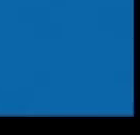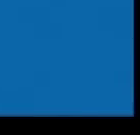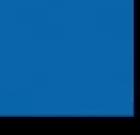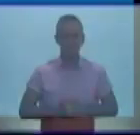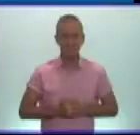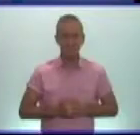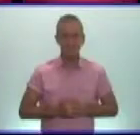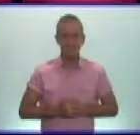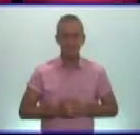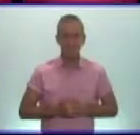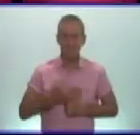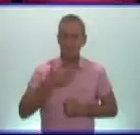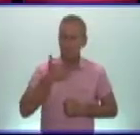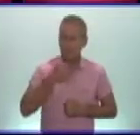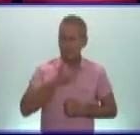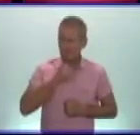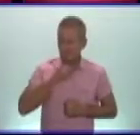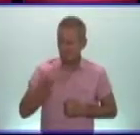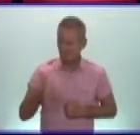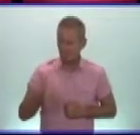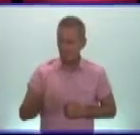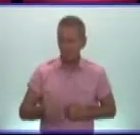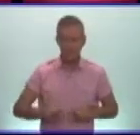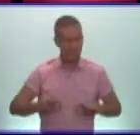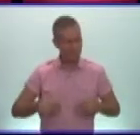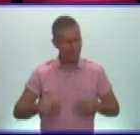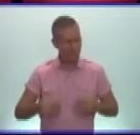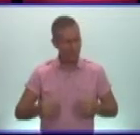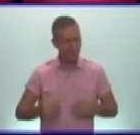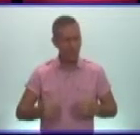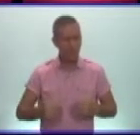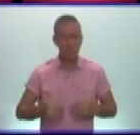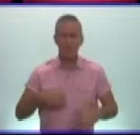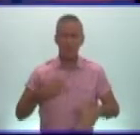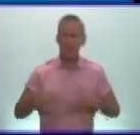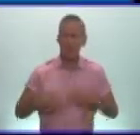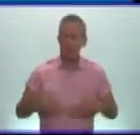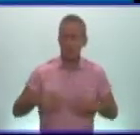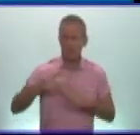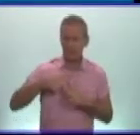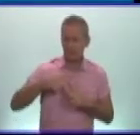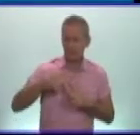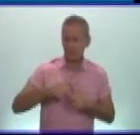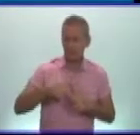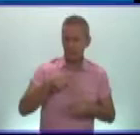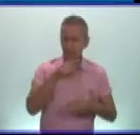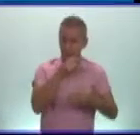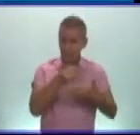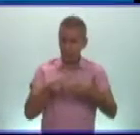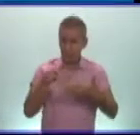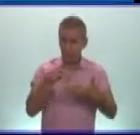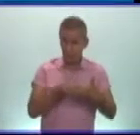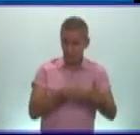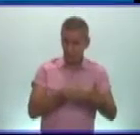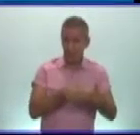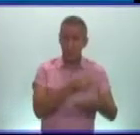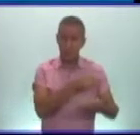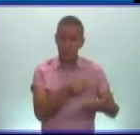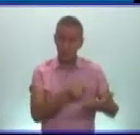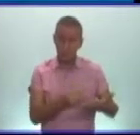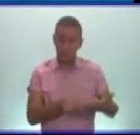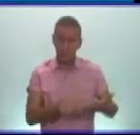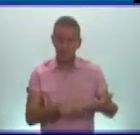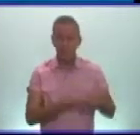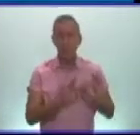Muy sencillo, ¿verdad? Vamos entonces a controlar la actividad. Por supuesto, estamos en presencia de